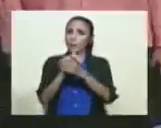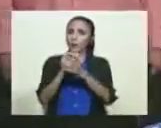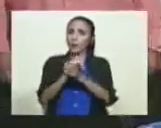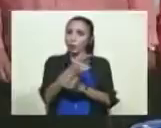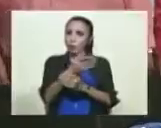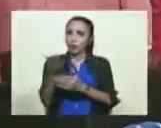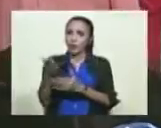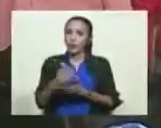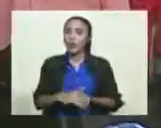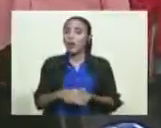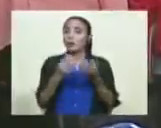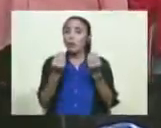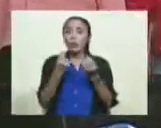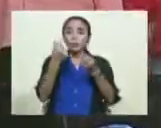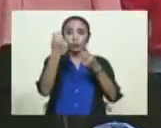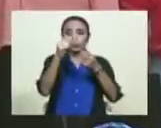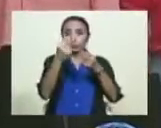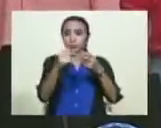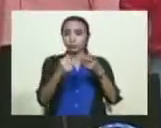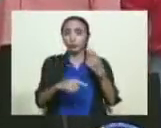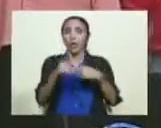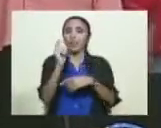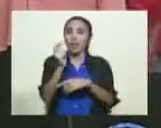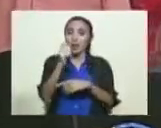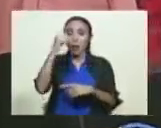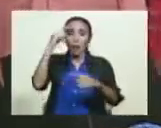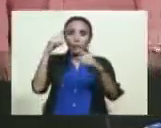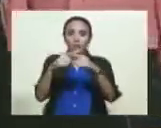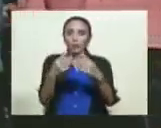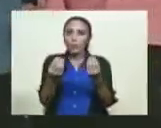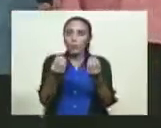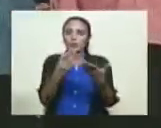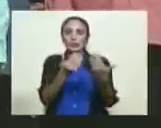son muchas tareas por hacer.